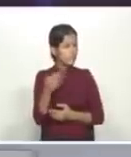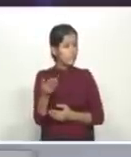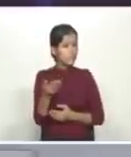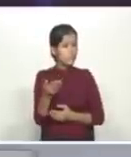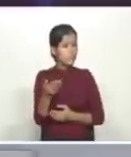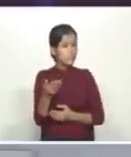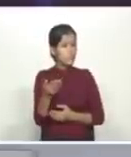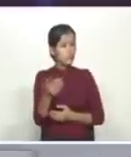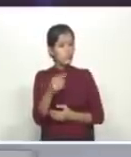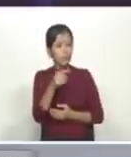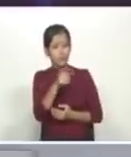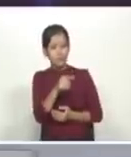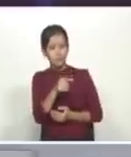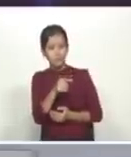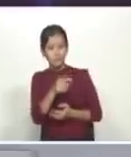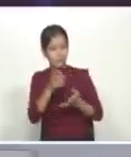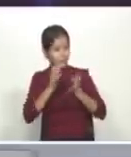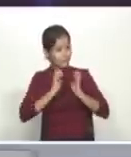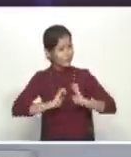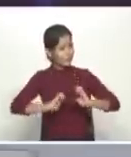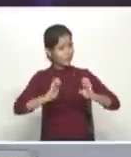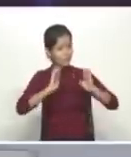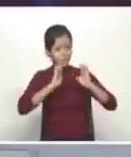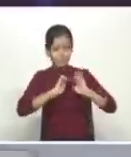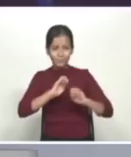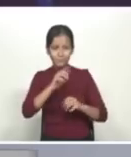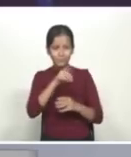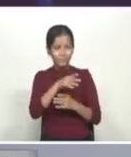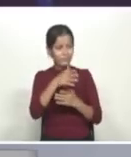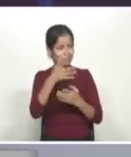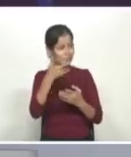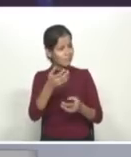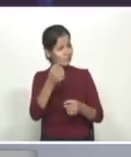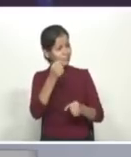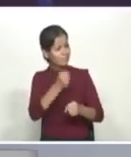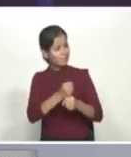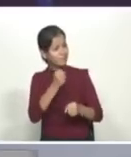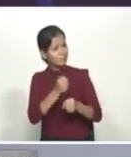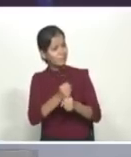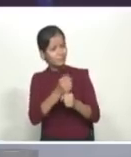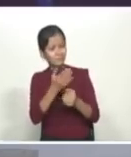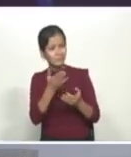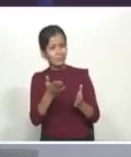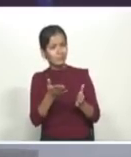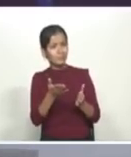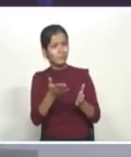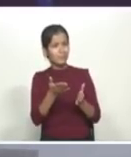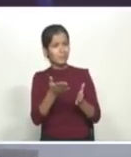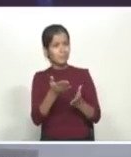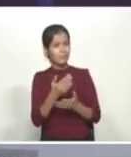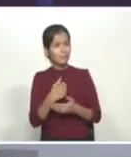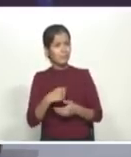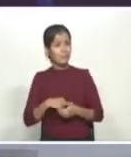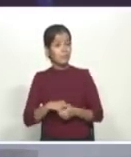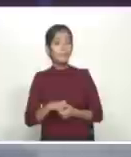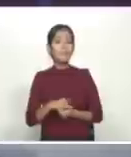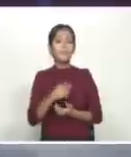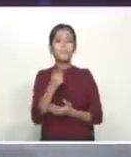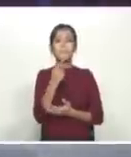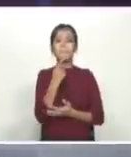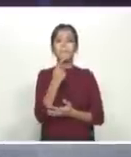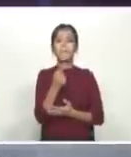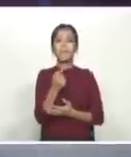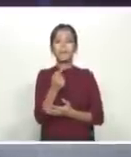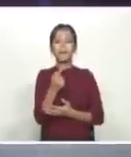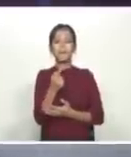Que no se valore ese esfuerzo y esa lucha contra esa clase parasitaria dominante. Y le dijo, Neruda,